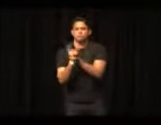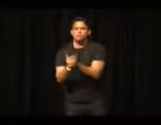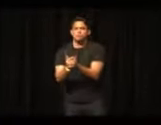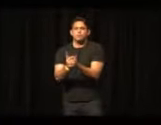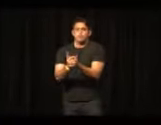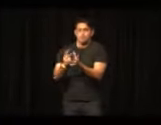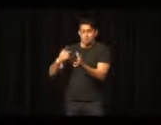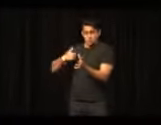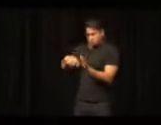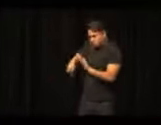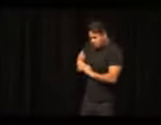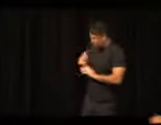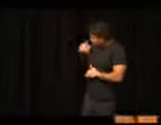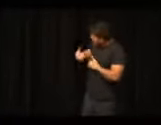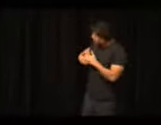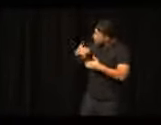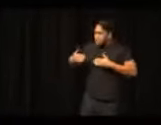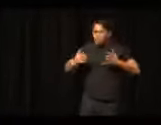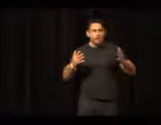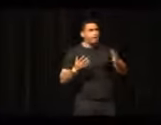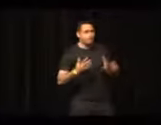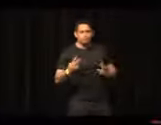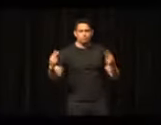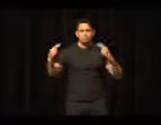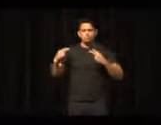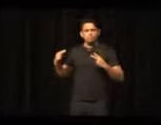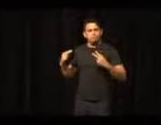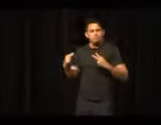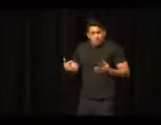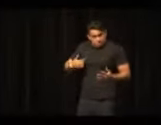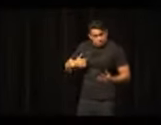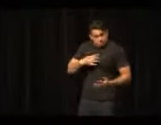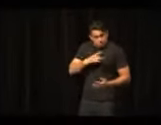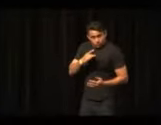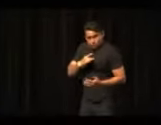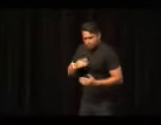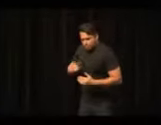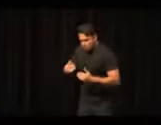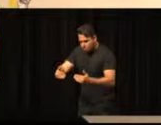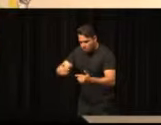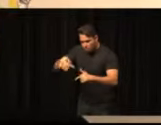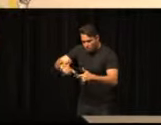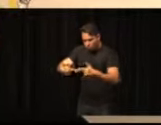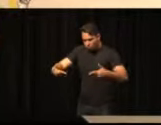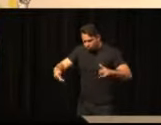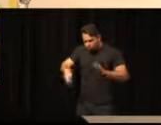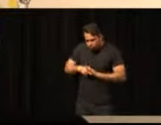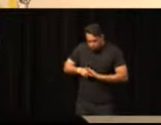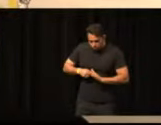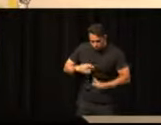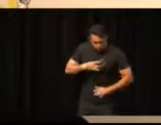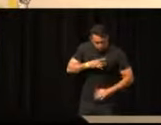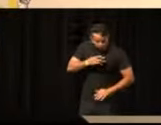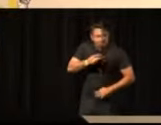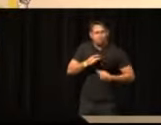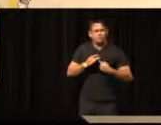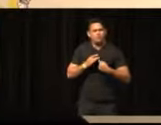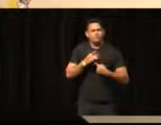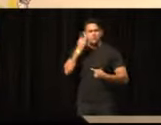parte. Soy parte de un proceso. Entonces, pensamos voluntariados en nuestras acciones del proyecto. Nosotros tenemos que tener cuidado